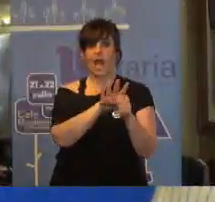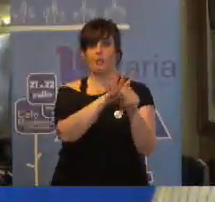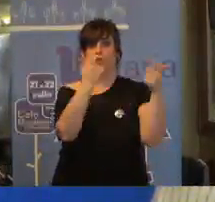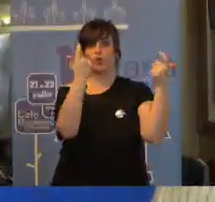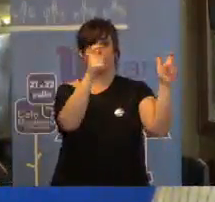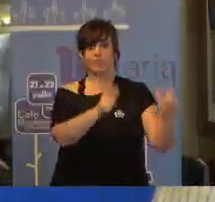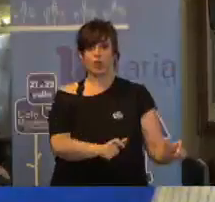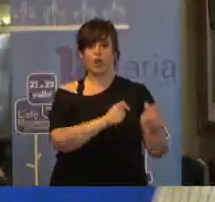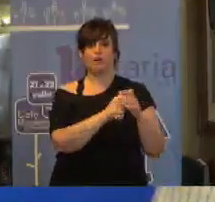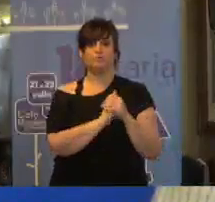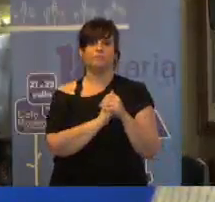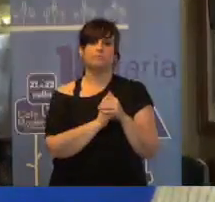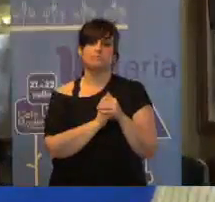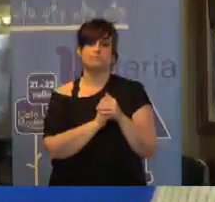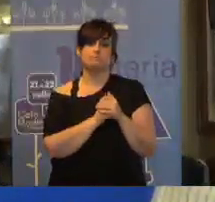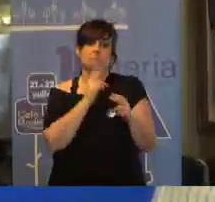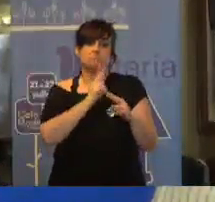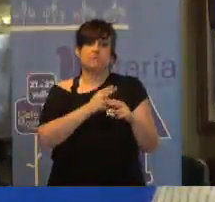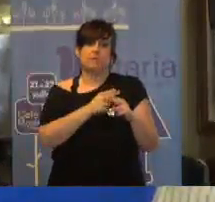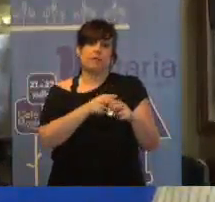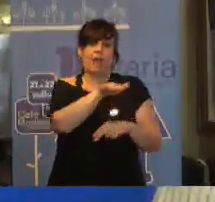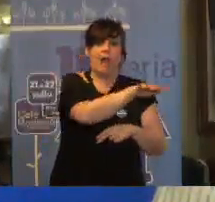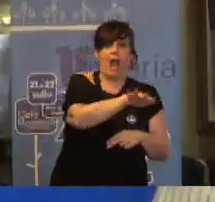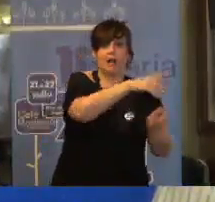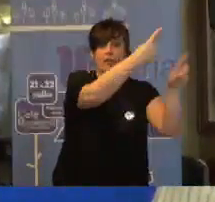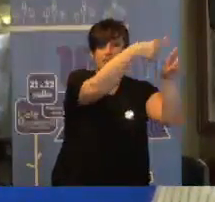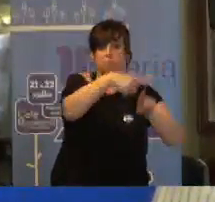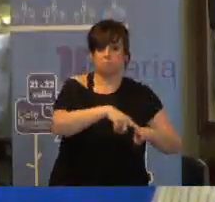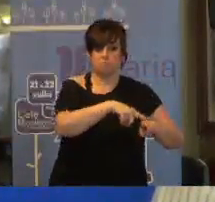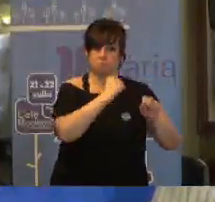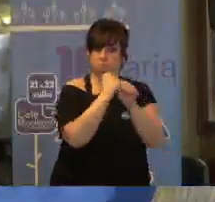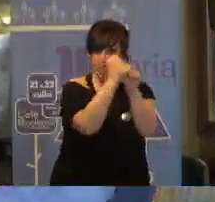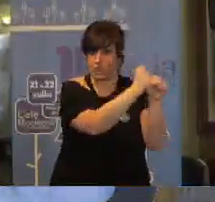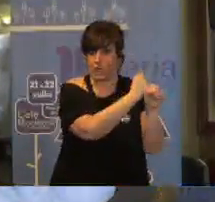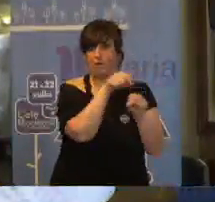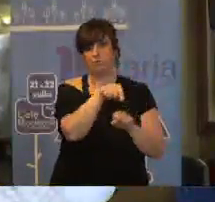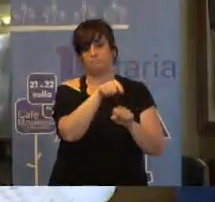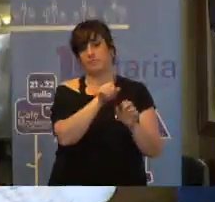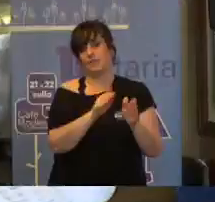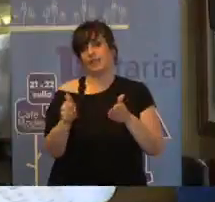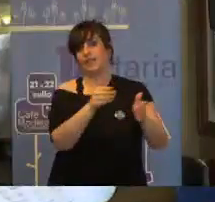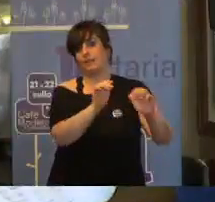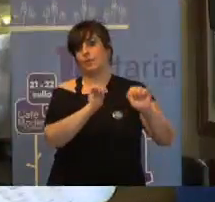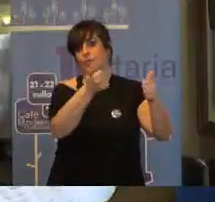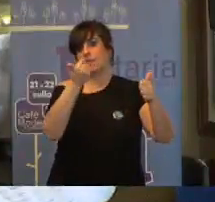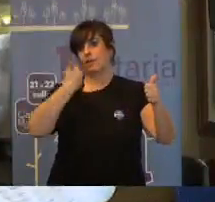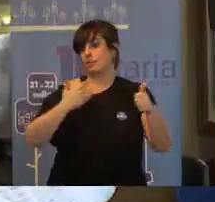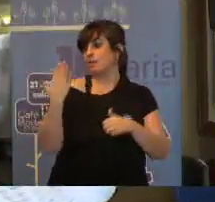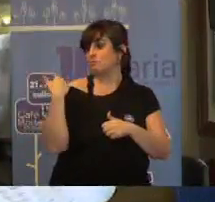sectorial, traballar por áreas. Para iso xa empezamos a andar ese camiño coa constitución das